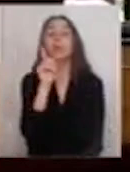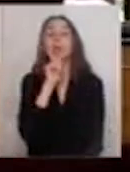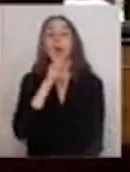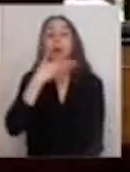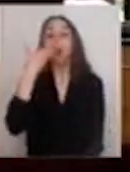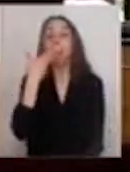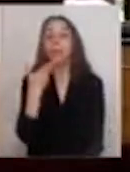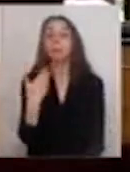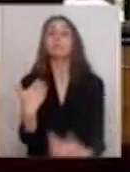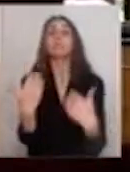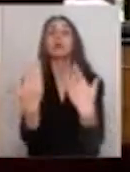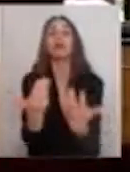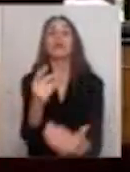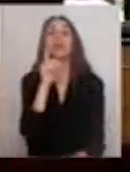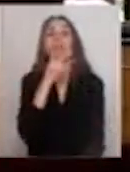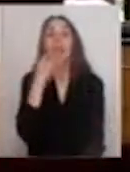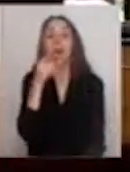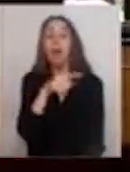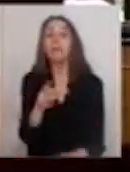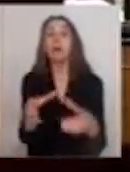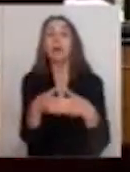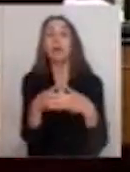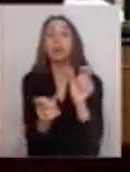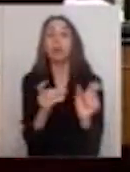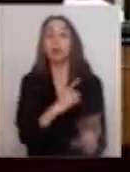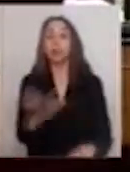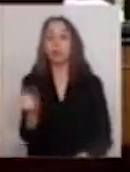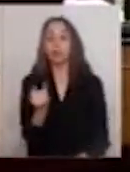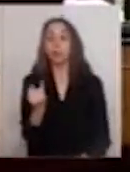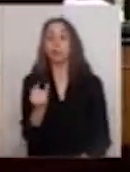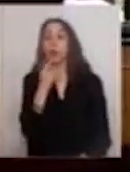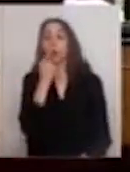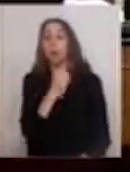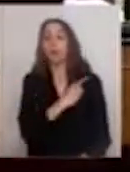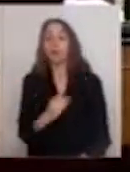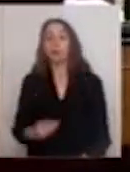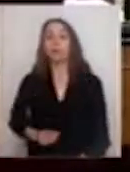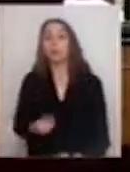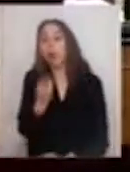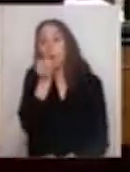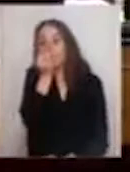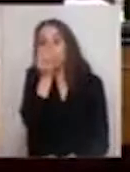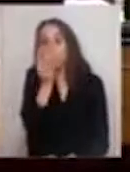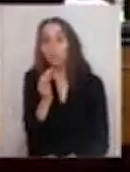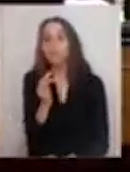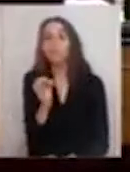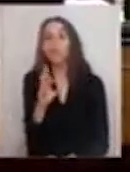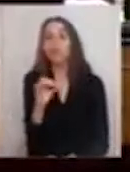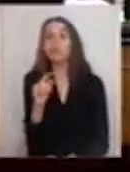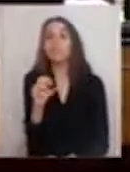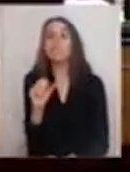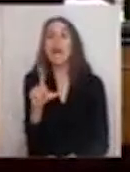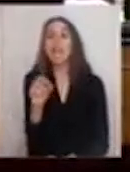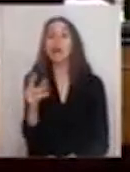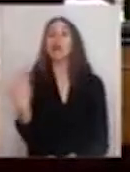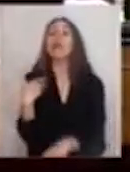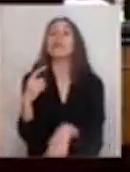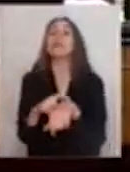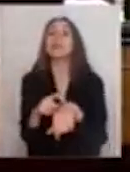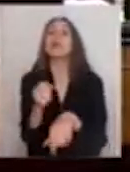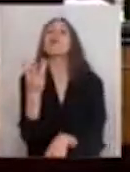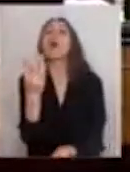Ofrezco la palabra al Comité Independiente, diputado Florcita Alarcón. Tiene la ¿Cuánto palabra. Tiempo cuento? ¿Con cuánto tiempo? Cuenta con